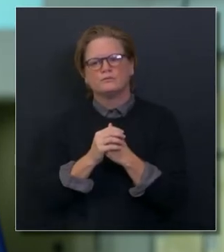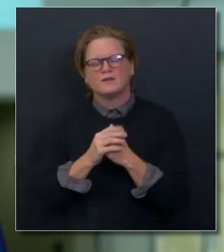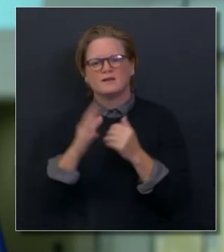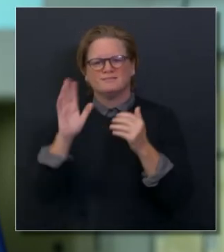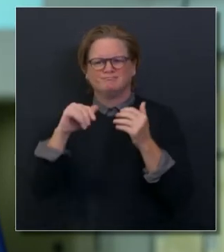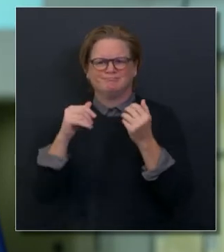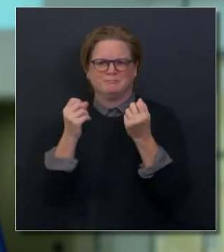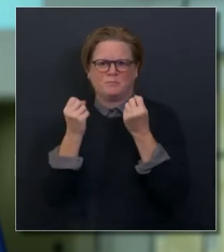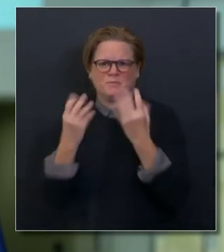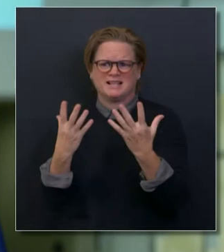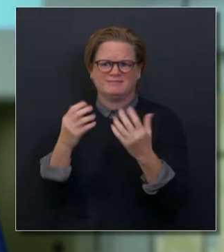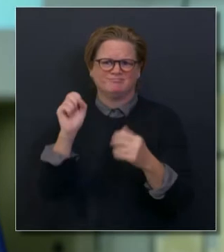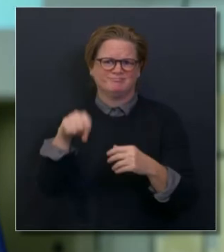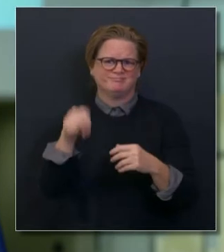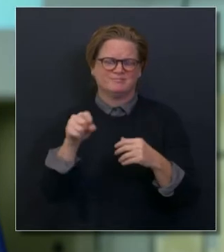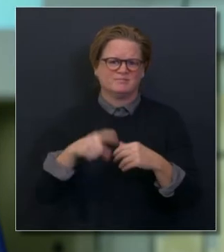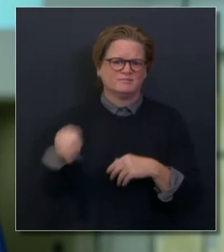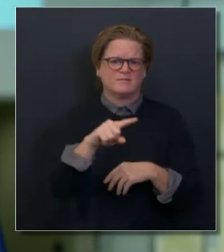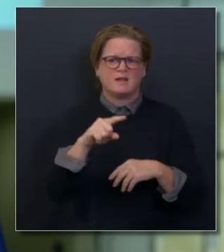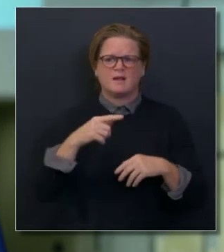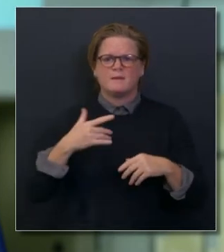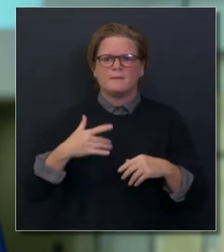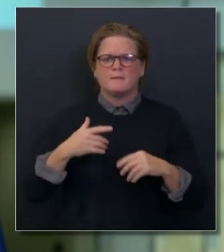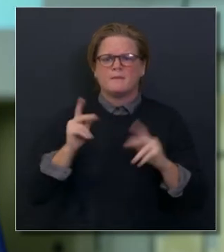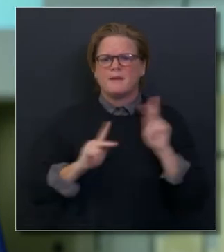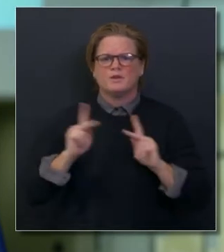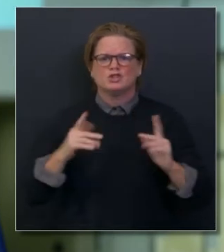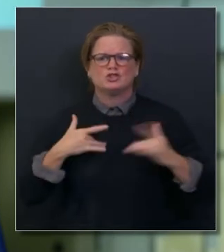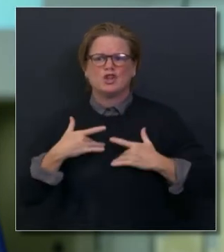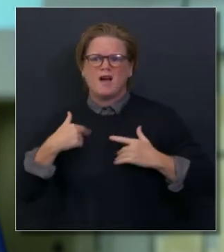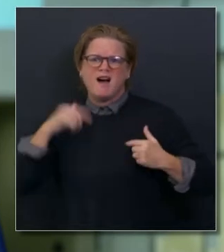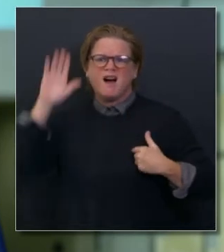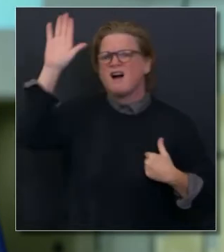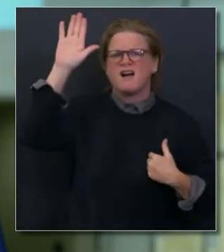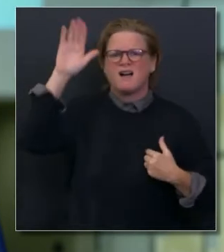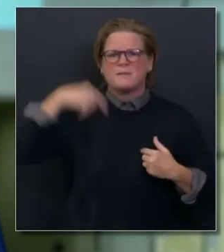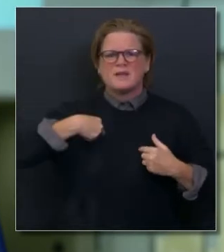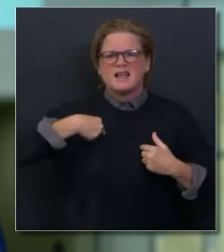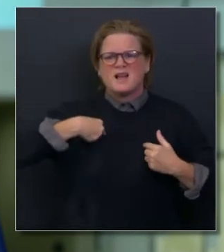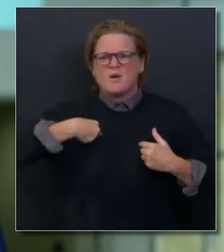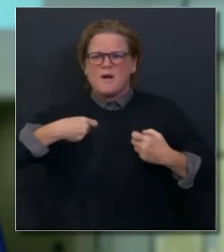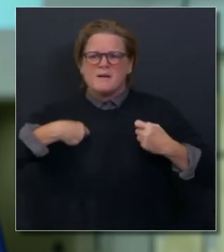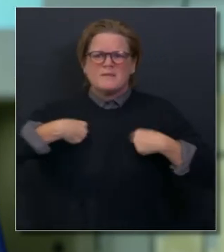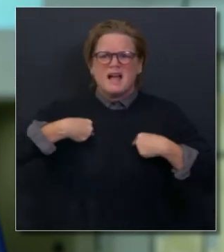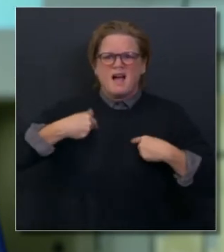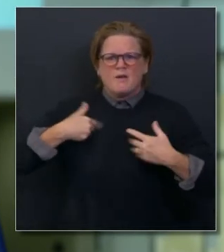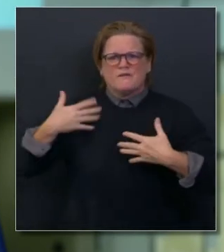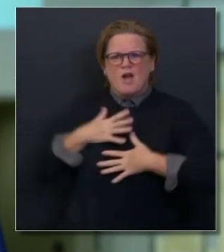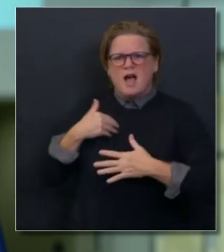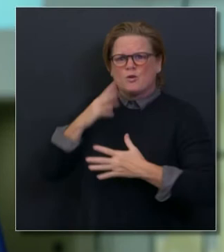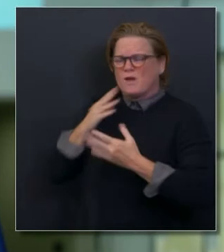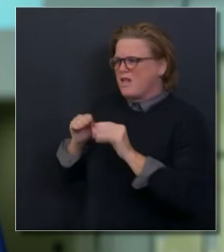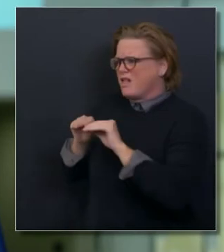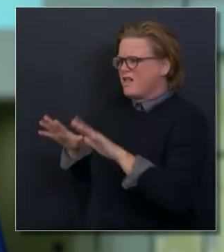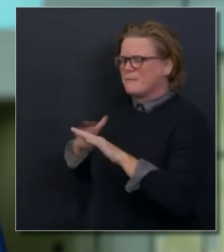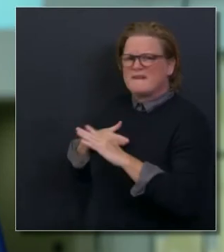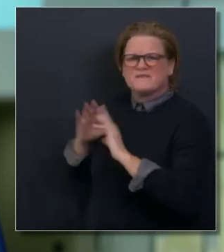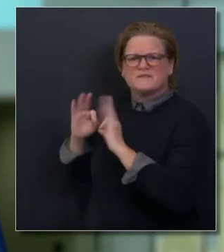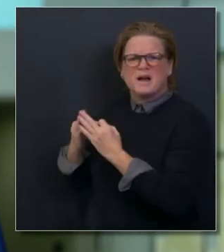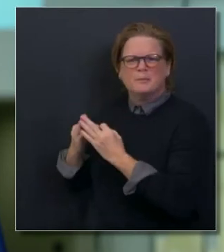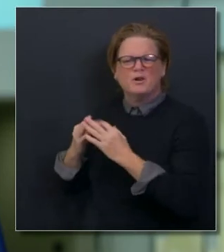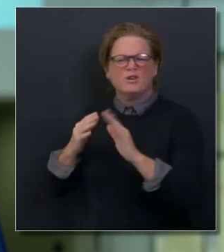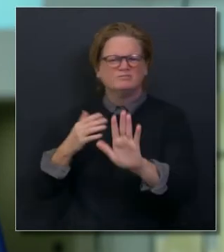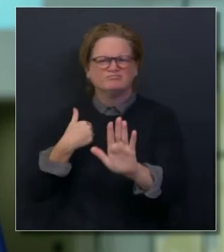de ellos nos dicen mucho. Ellos están preocupados de propagar esto y llevárselo a las familias.